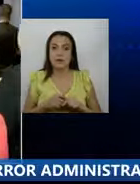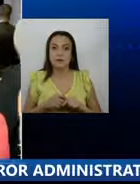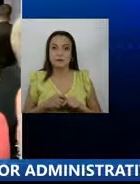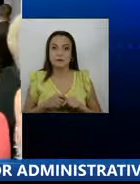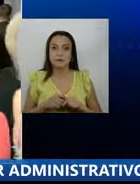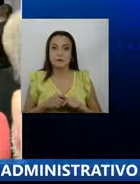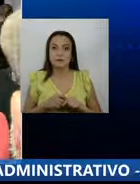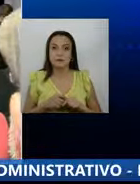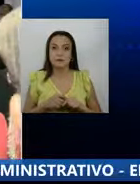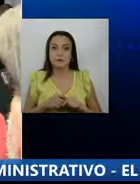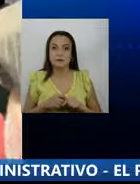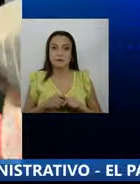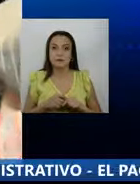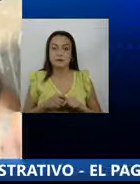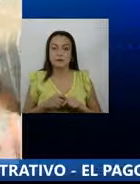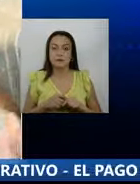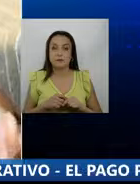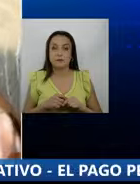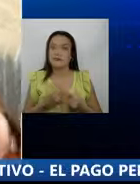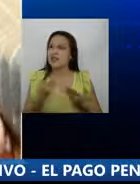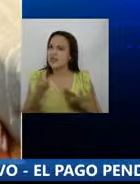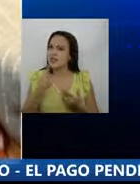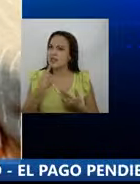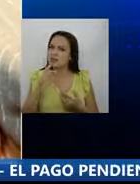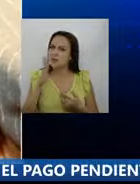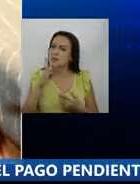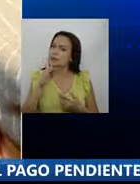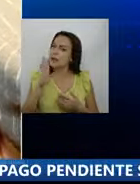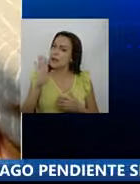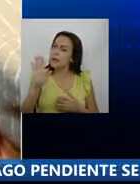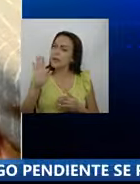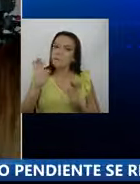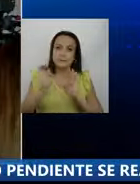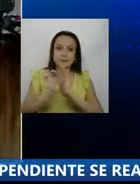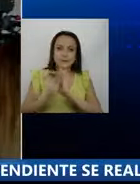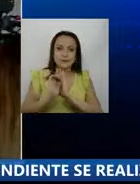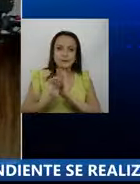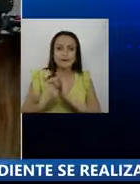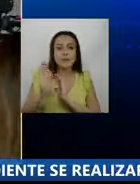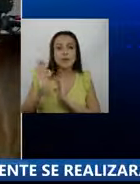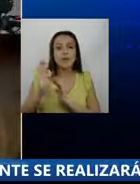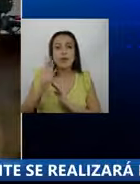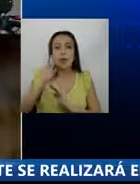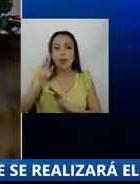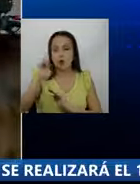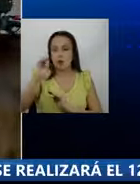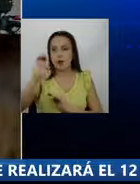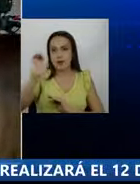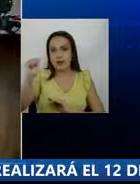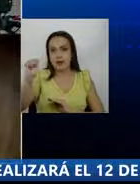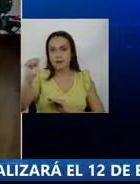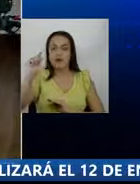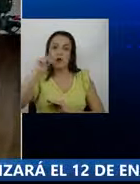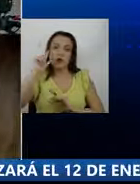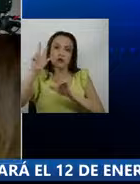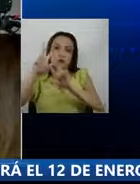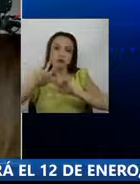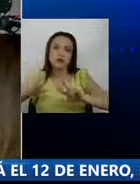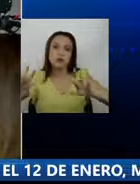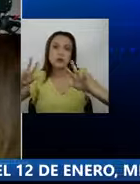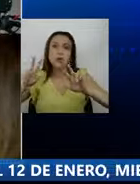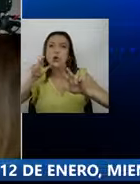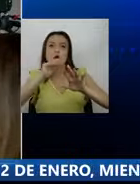cautelar. ¿Qué hay de cierto, don José, en que en la OEA o la ONU en este caso, ¿verdad?, no